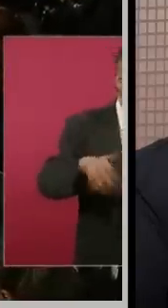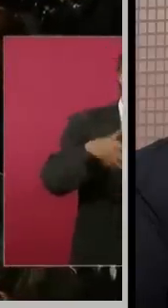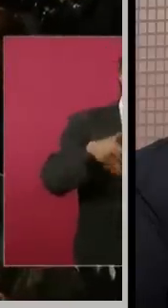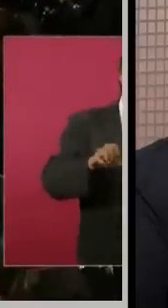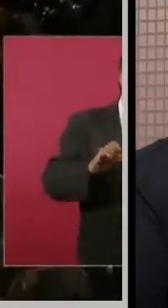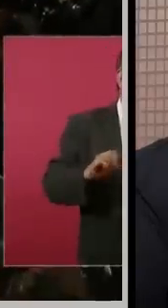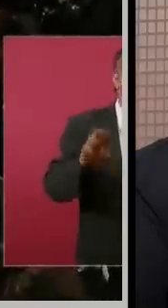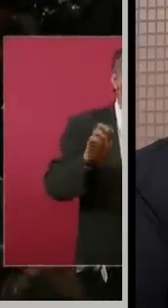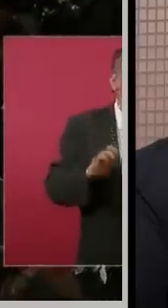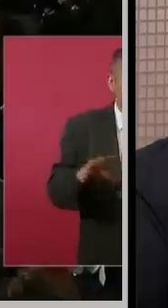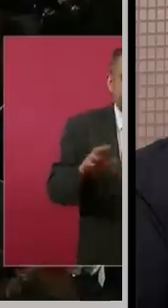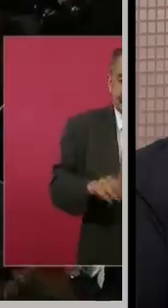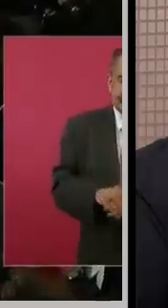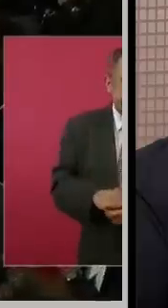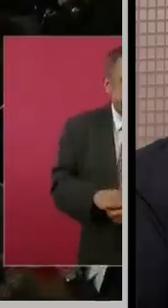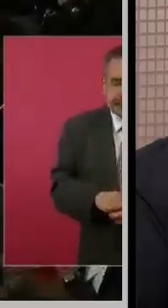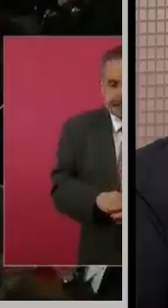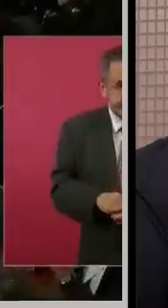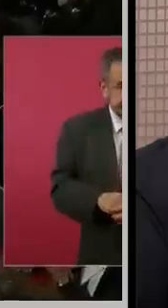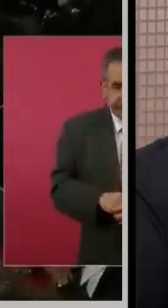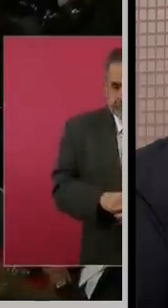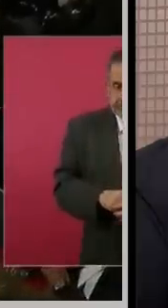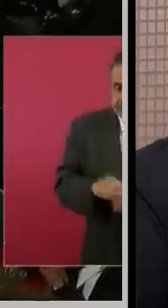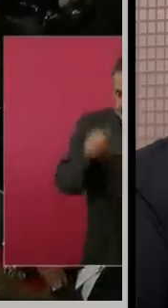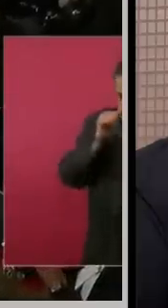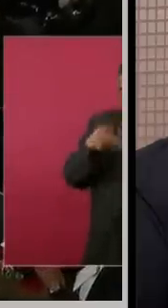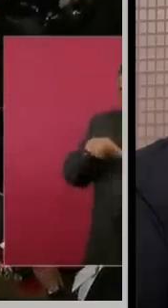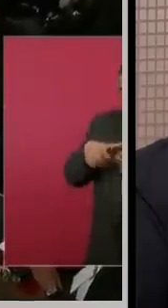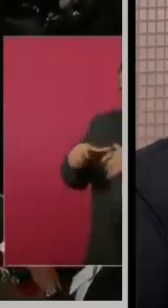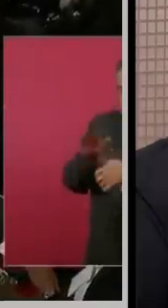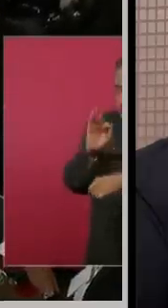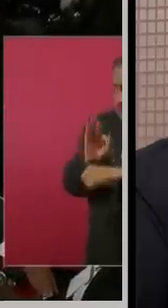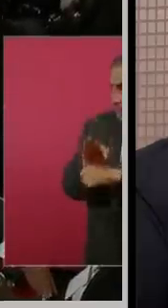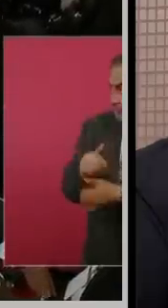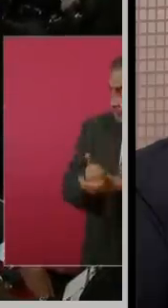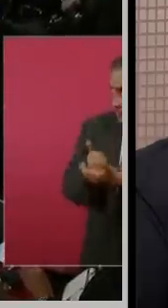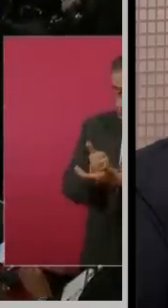organizada. Descuidaron al pueblo y toleraron